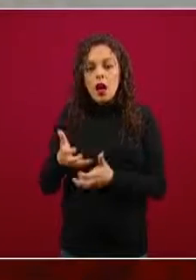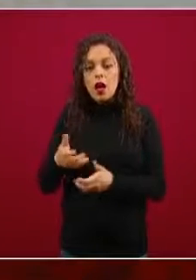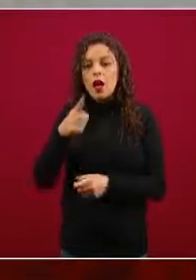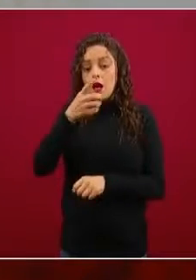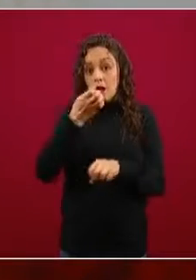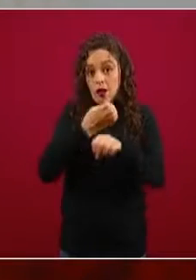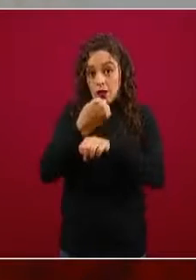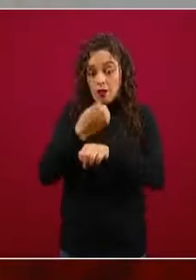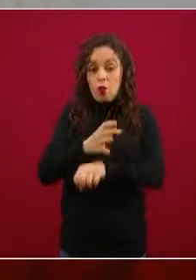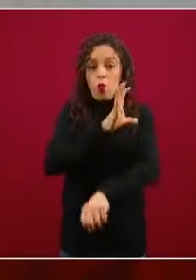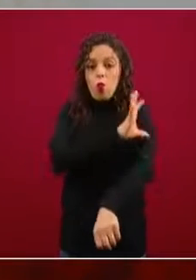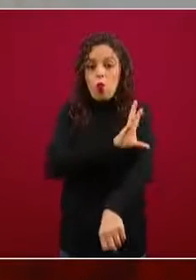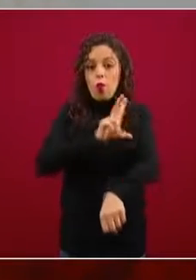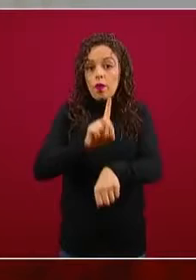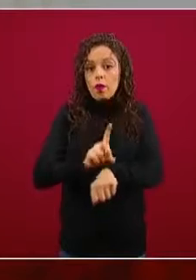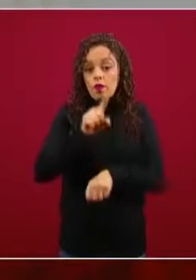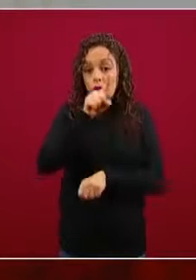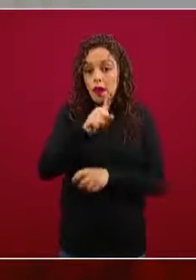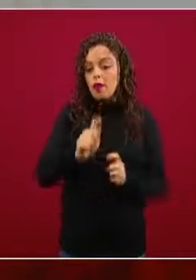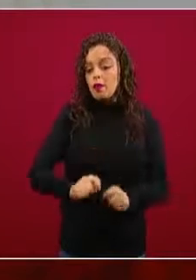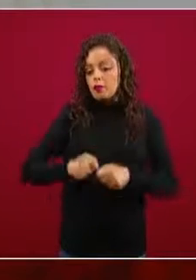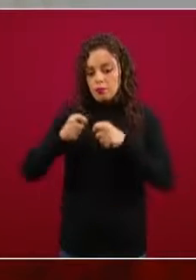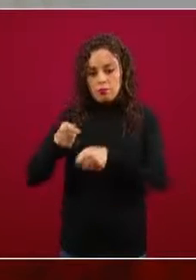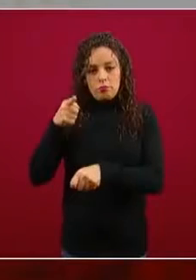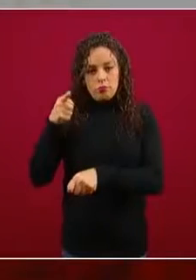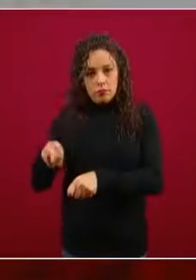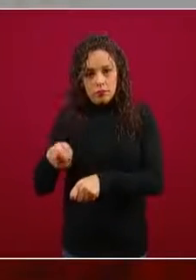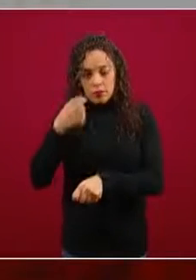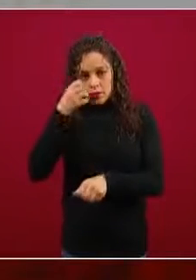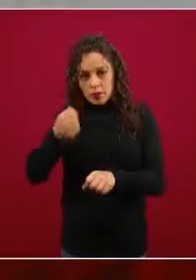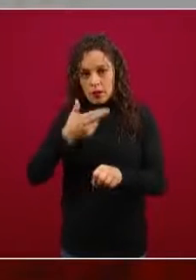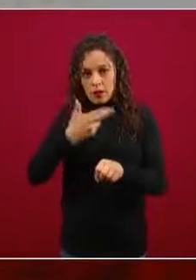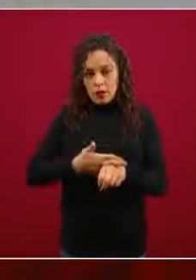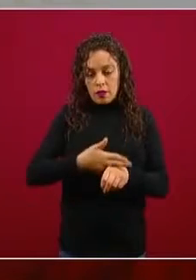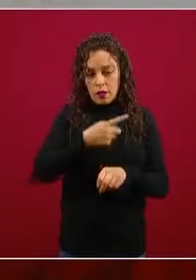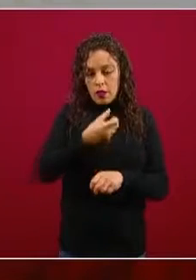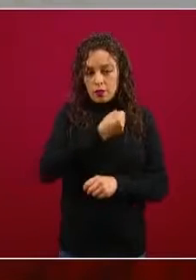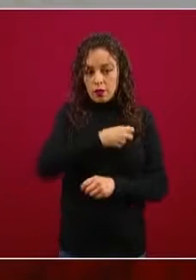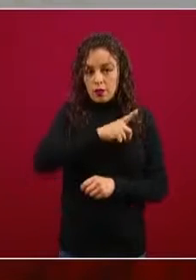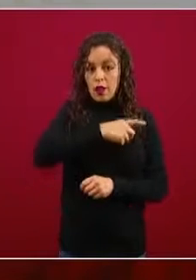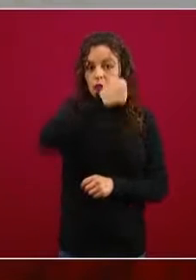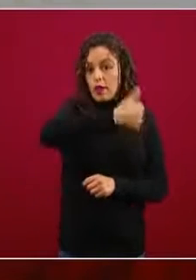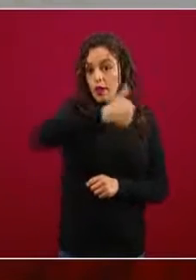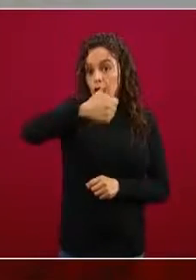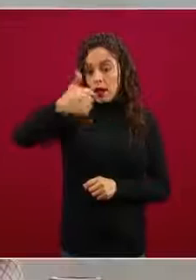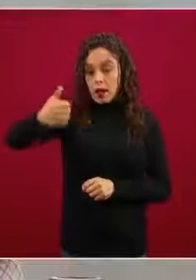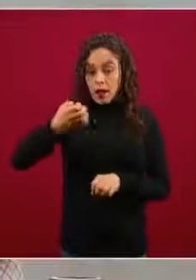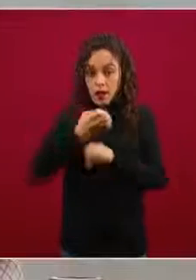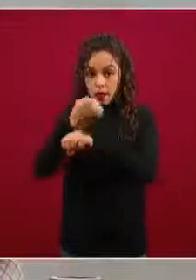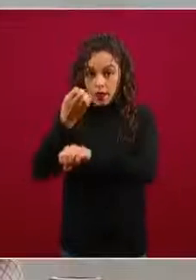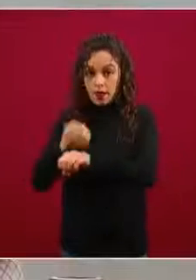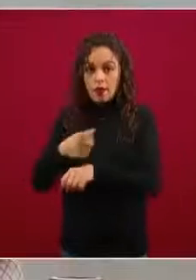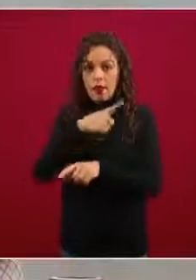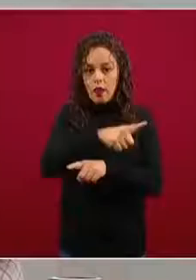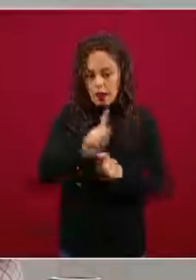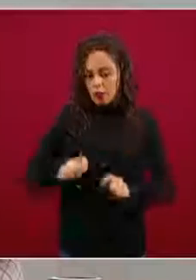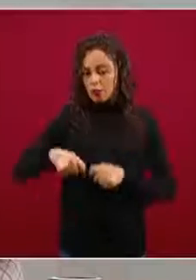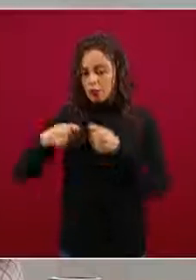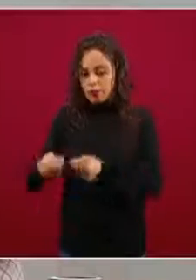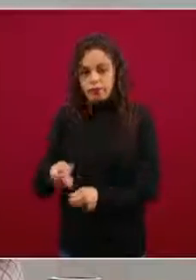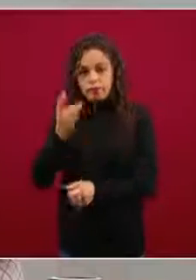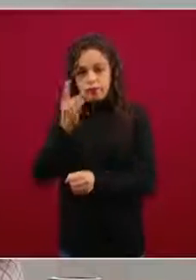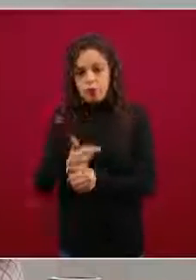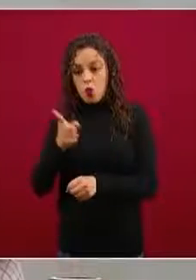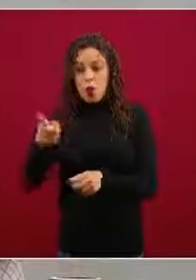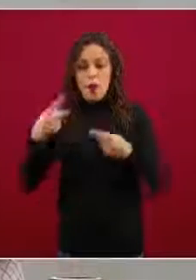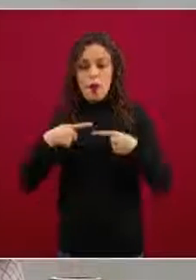que los mismos secretarios y secretarias de salud de los estados nombraron a este enlace operativo, ellos a su vez nombraron a un